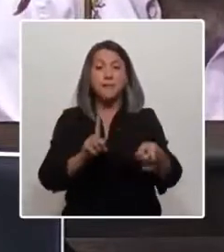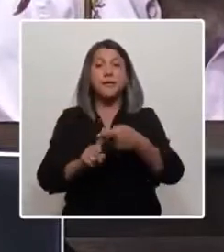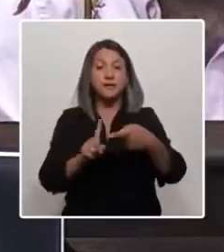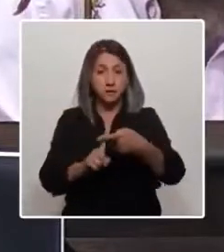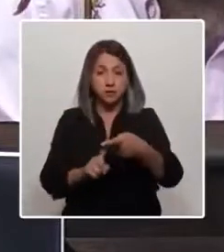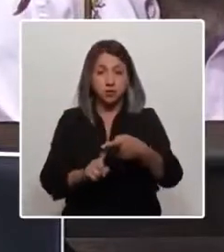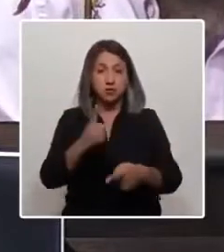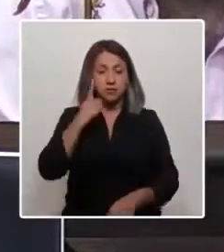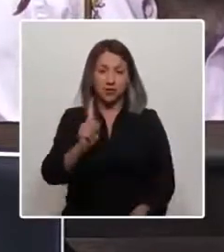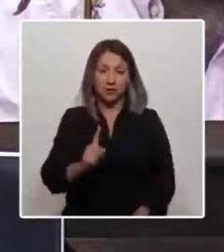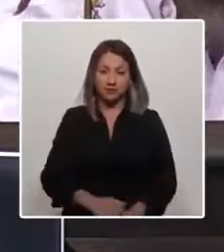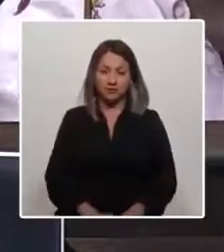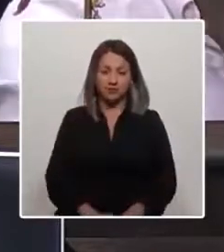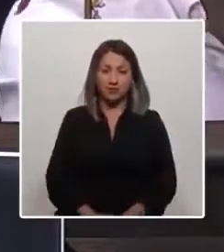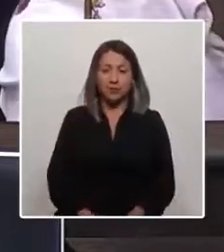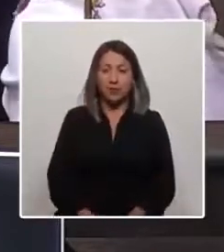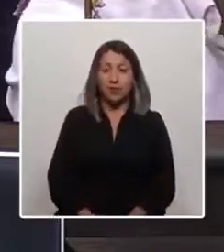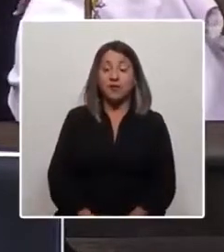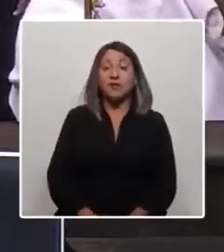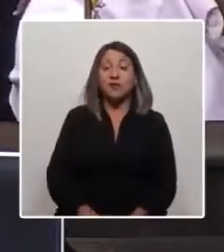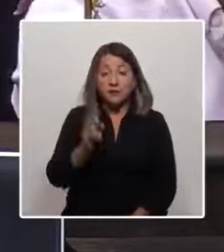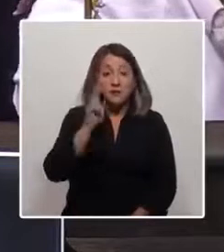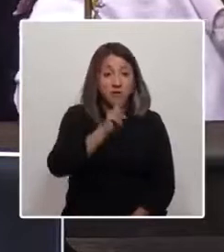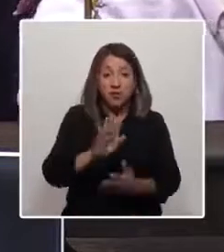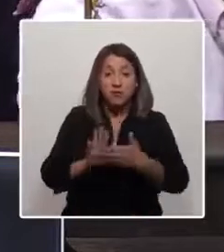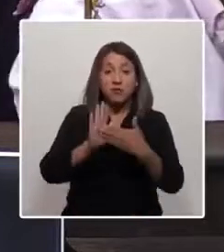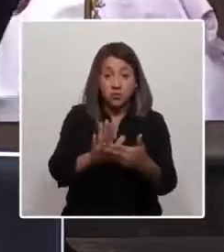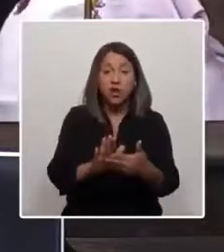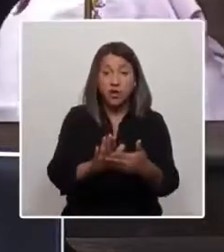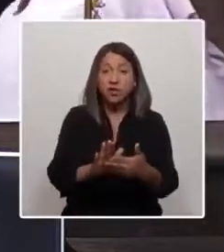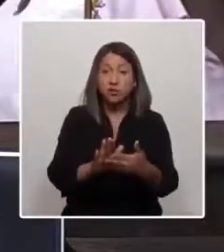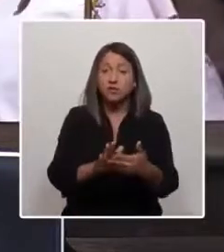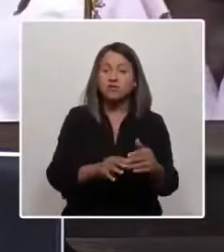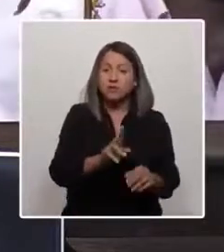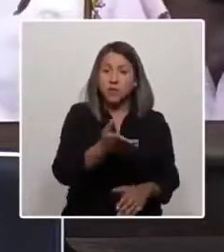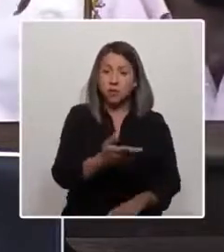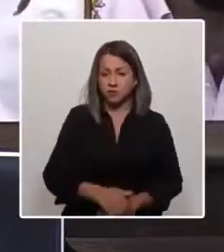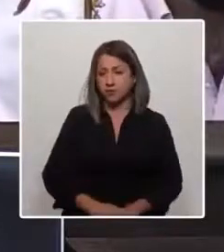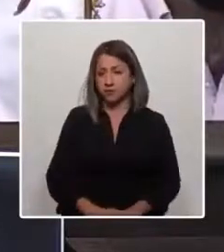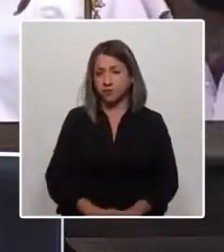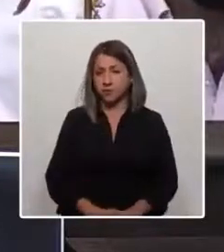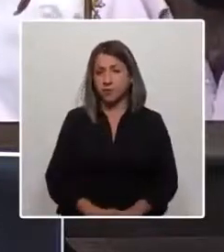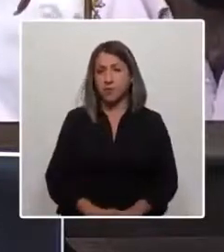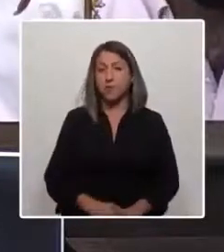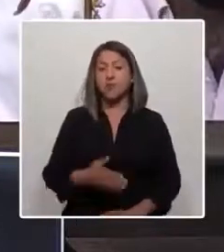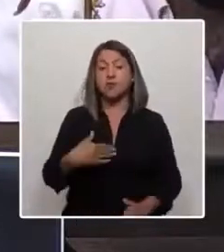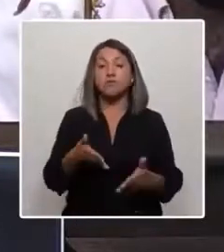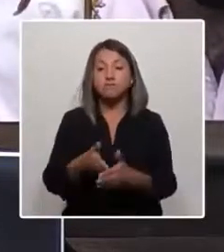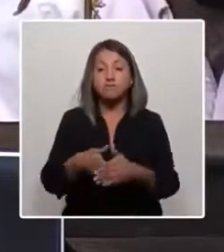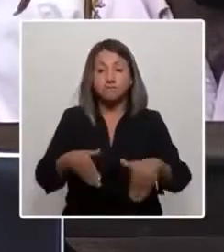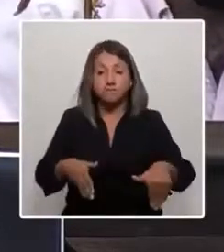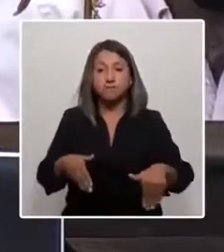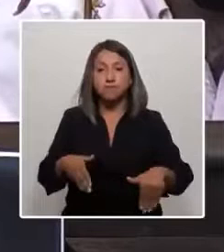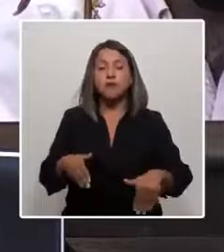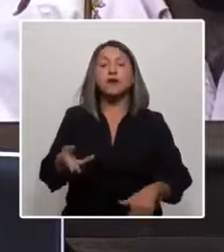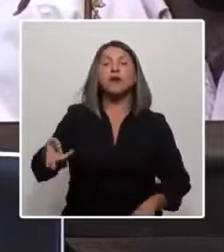participación, pero no. Ha quedado suficientemente demostrado que tiene un alcance mucho mayor. Me limitaré, por tanto, a repetir lo